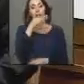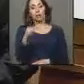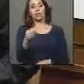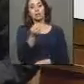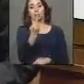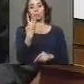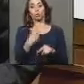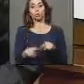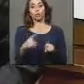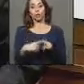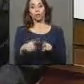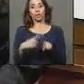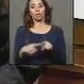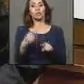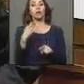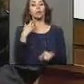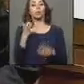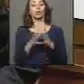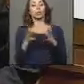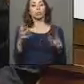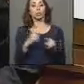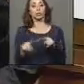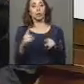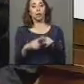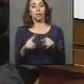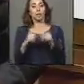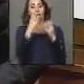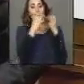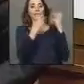muchas veces, porque muchas veces